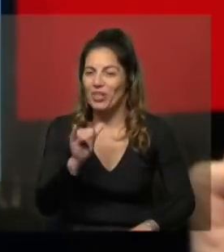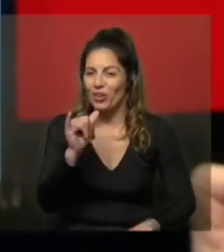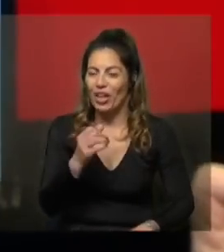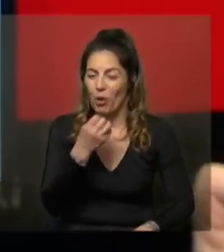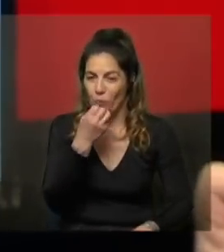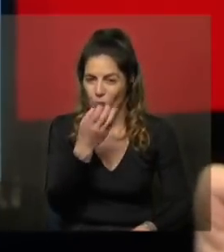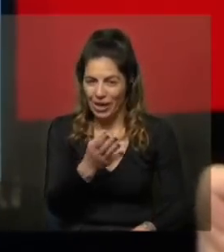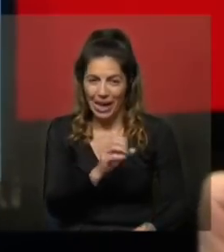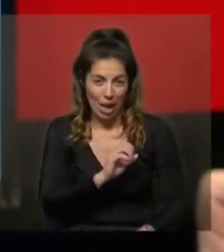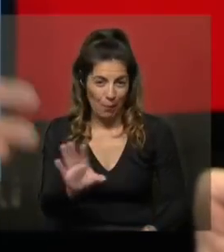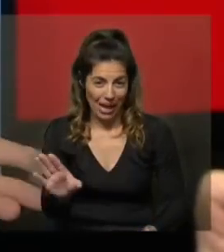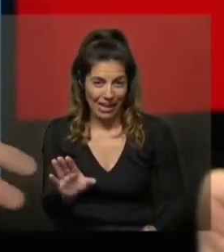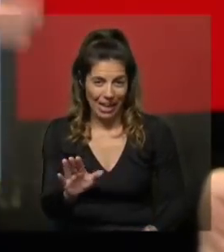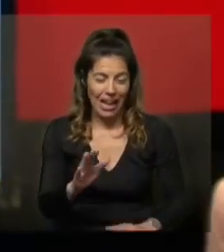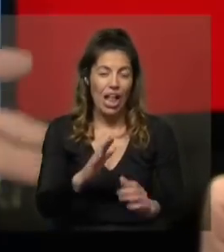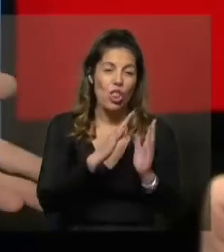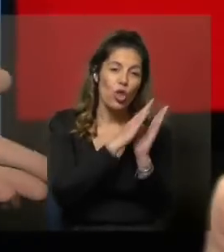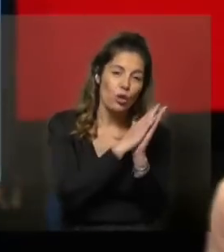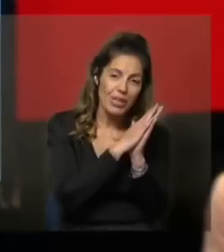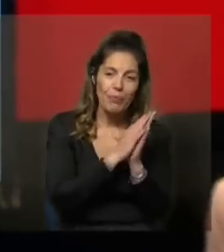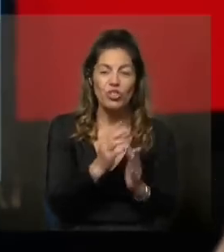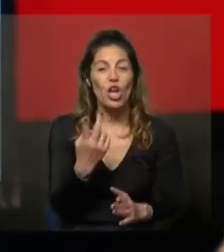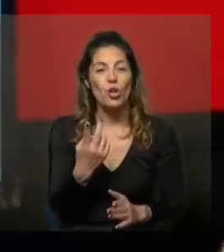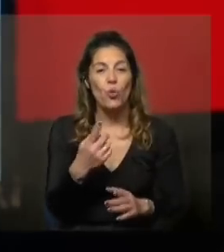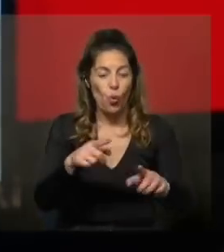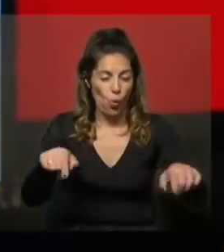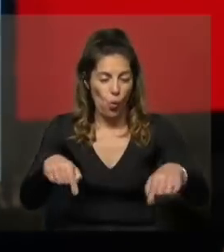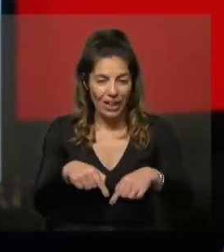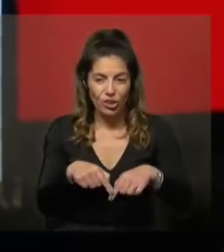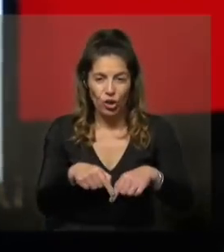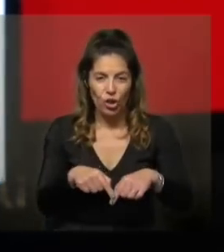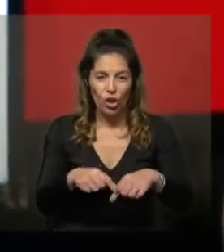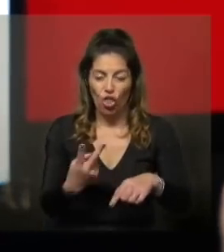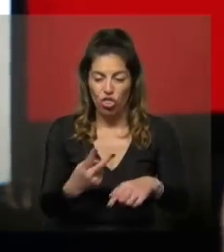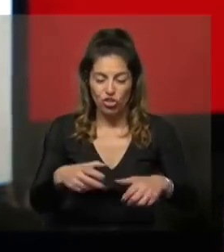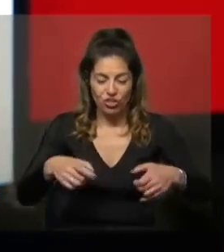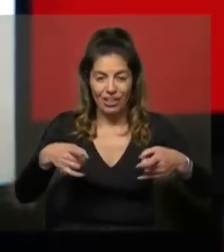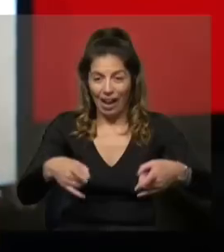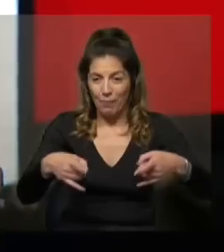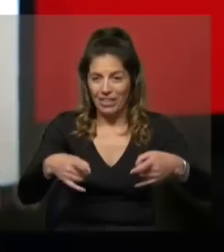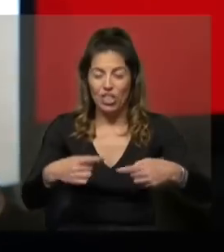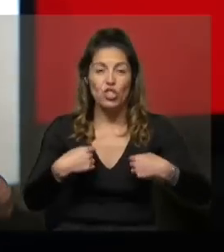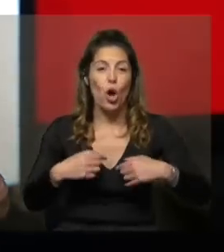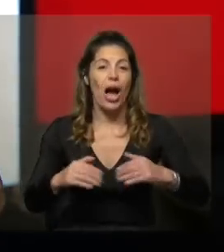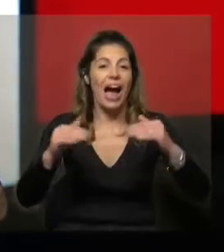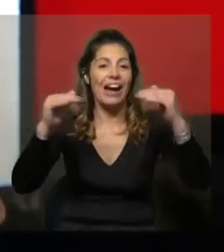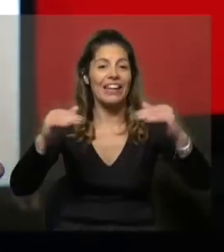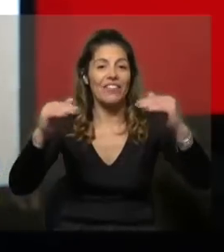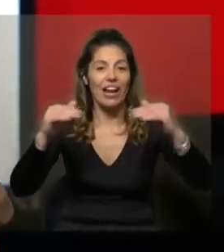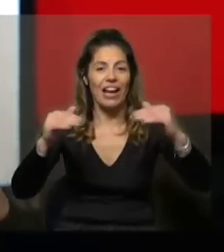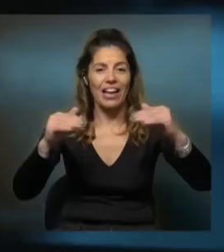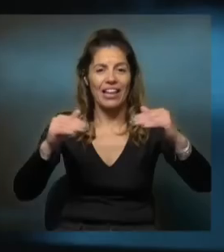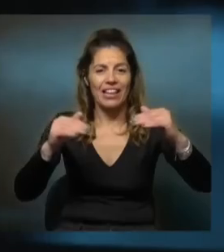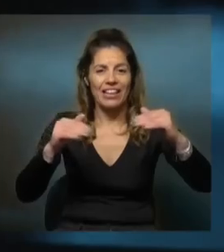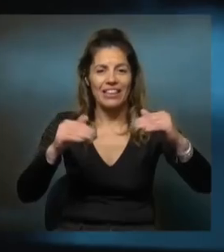y las malas dormíamos era un cuarto con cuchetas claro y yo dormía arriba de la señora Rosita freiría